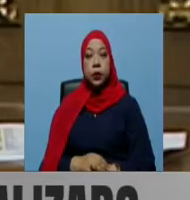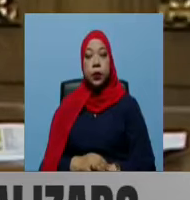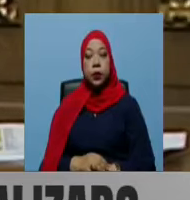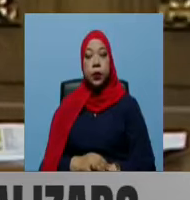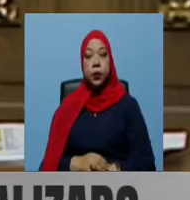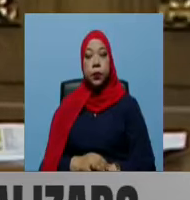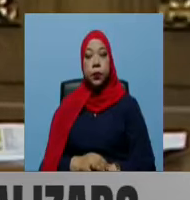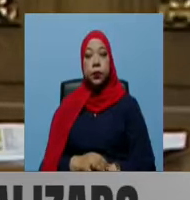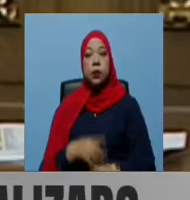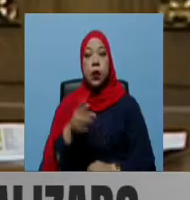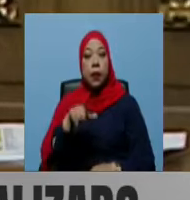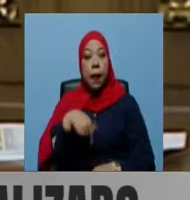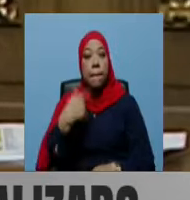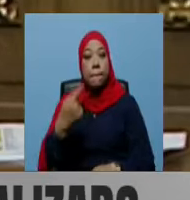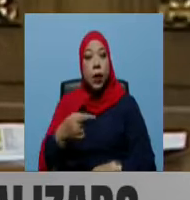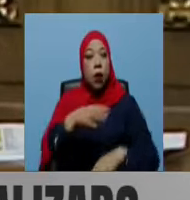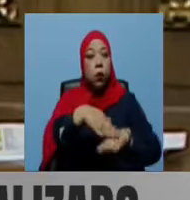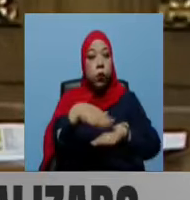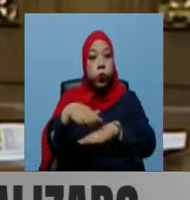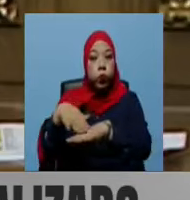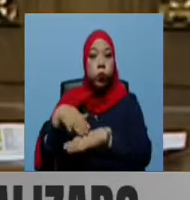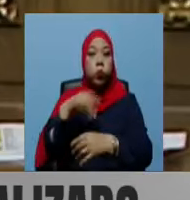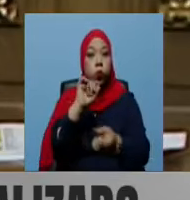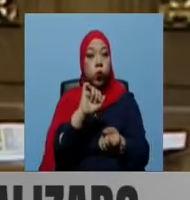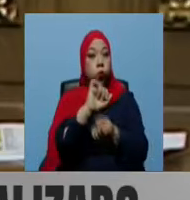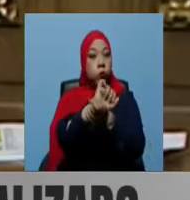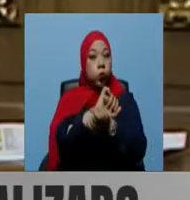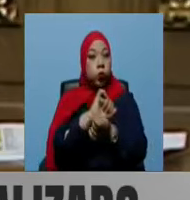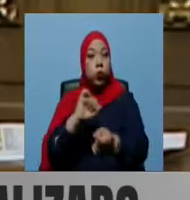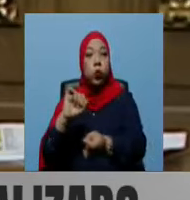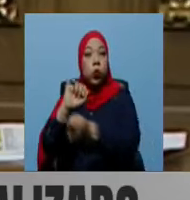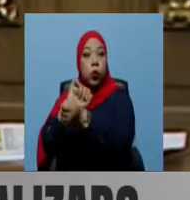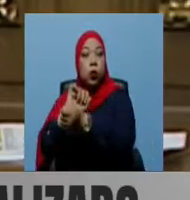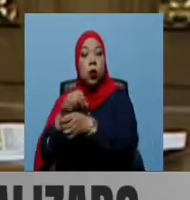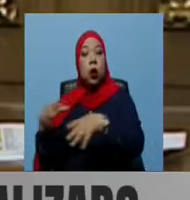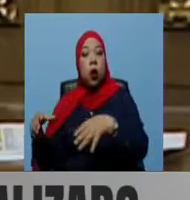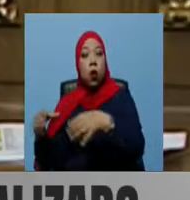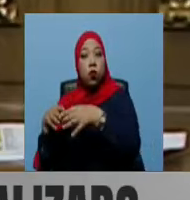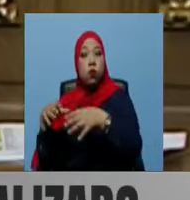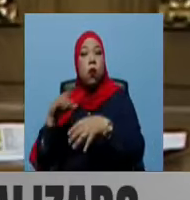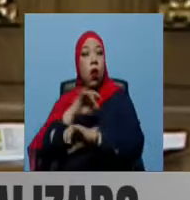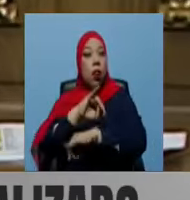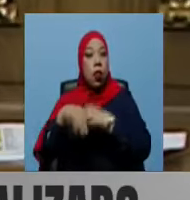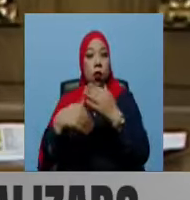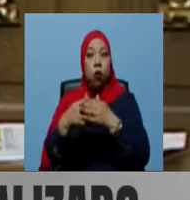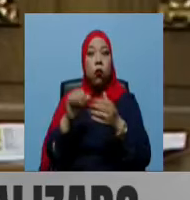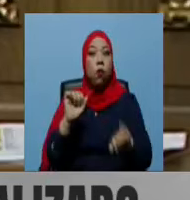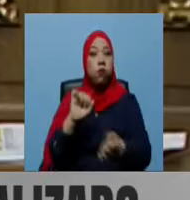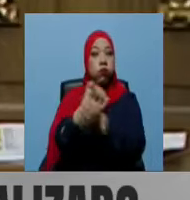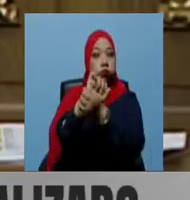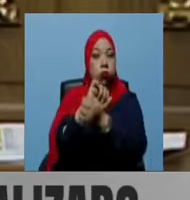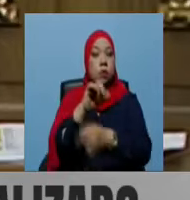Y luego informamos de la captura de varios grupos de mercenarios,